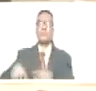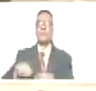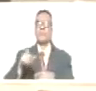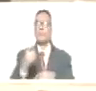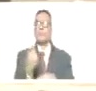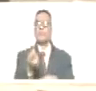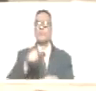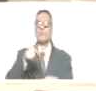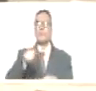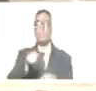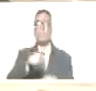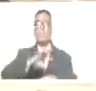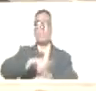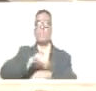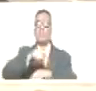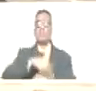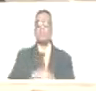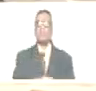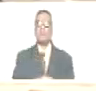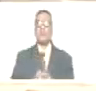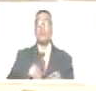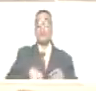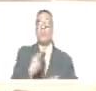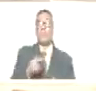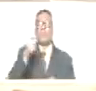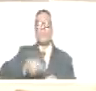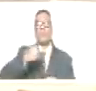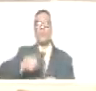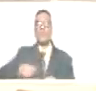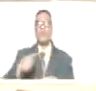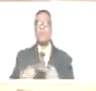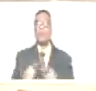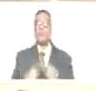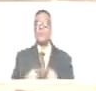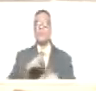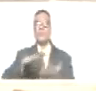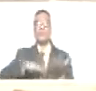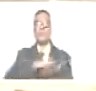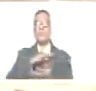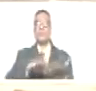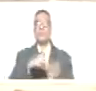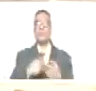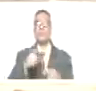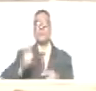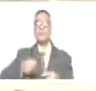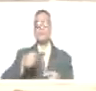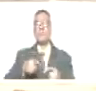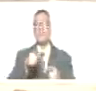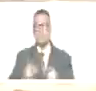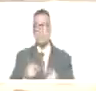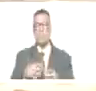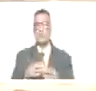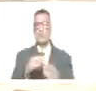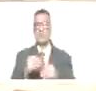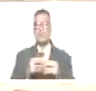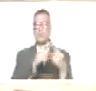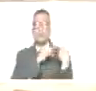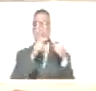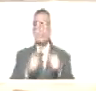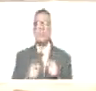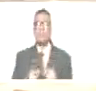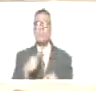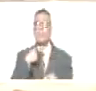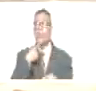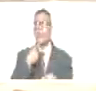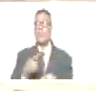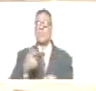cometió delitos que pueden ser juzgados sin ningún tipo de problema en los tribunales competentes. Y la petición nuestra en